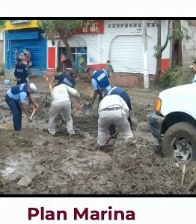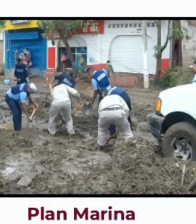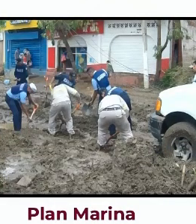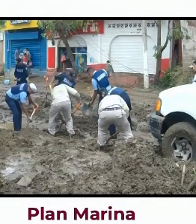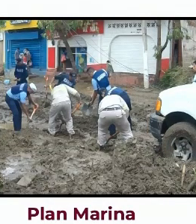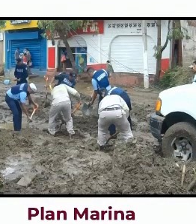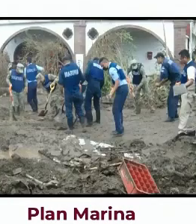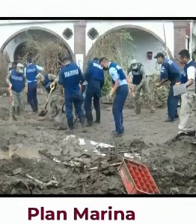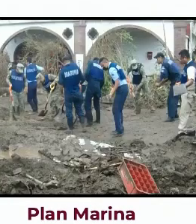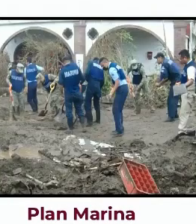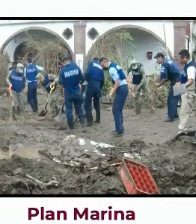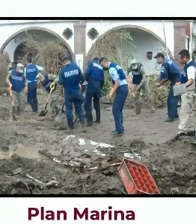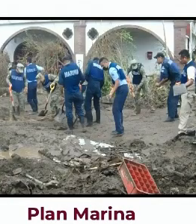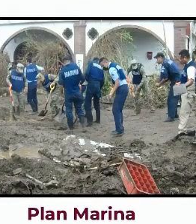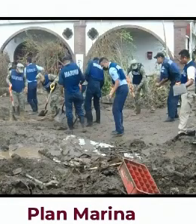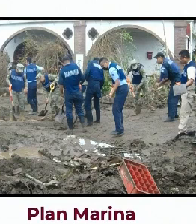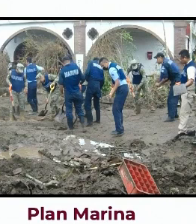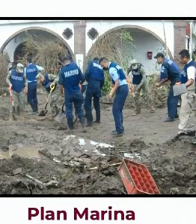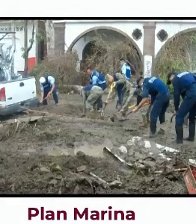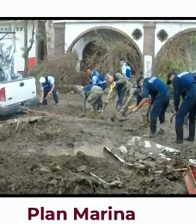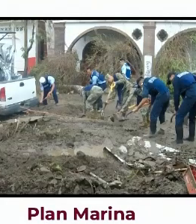asistiendo, beneficiando a 93.105